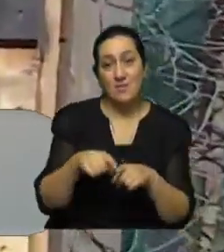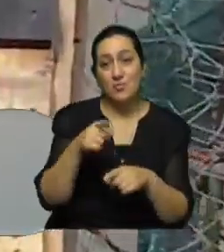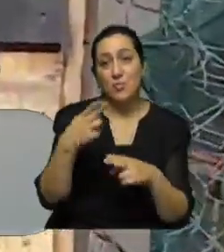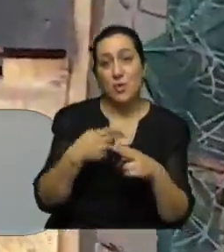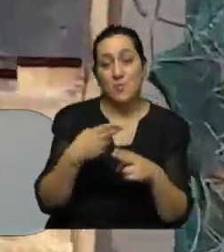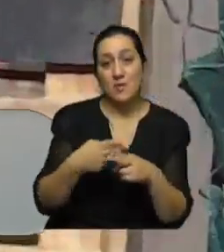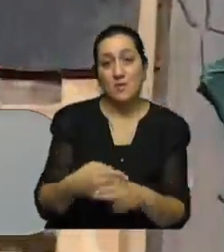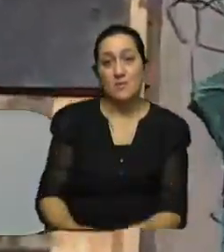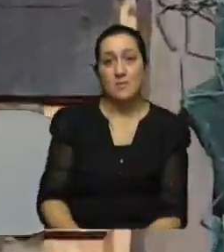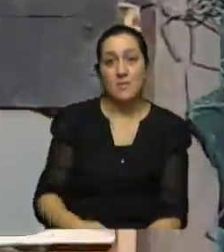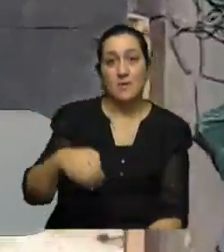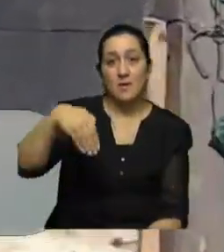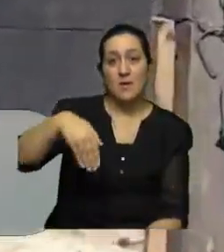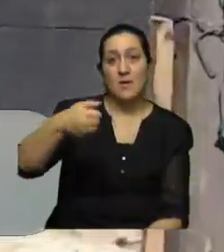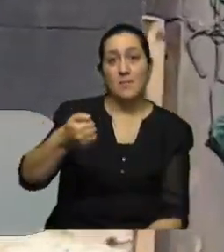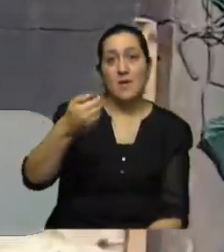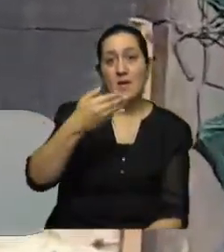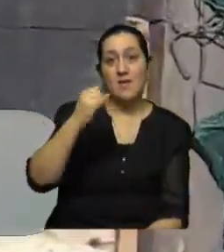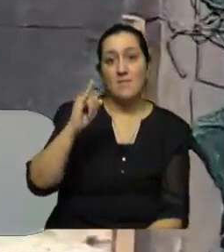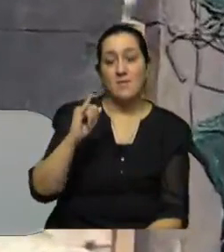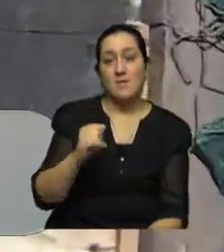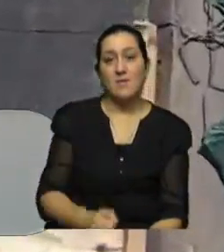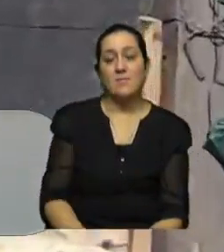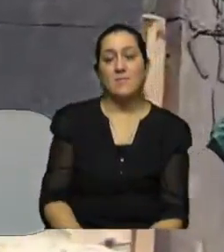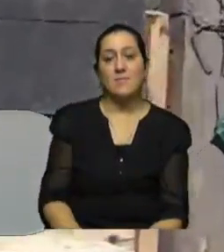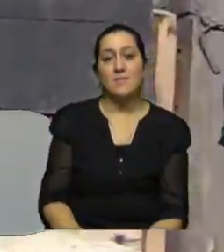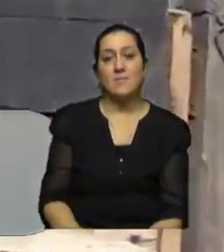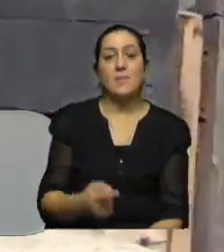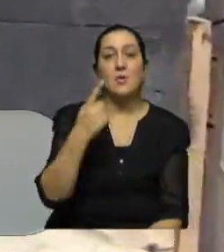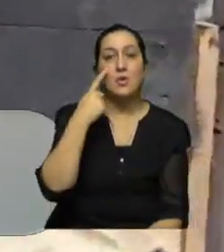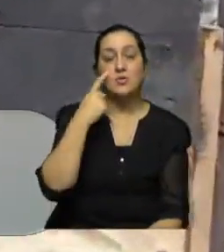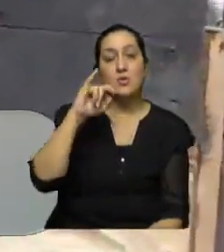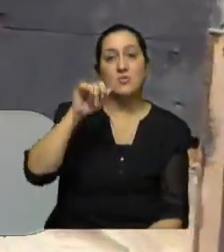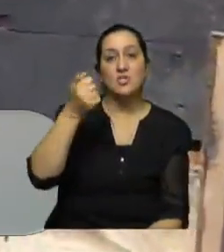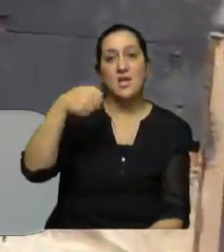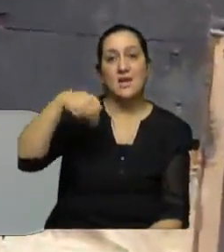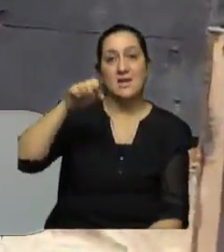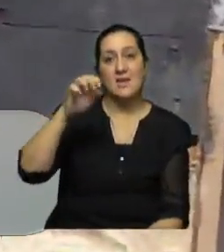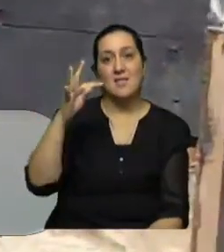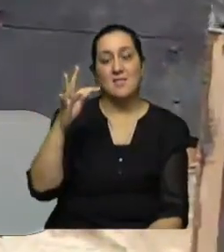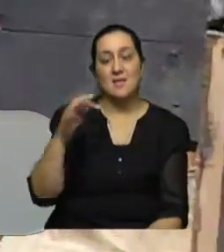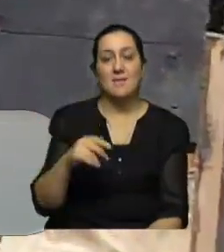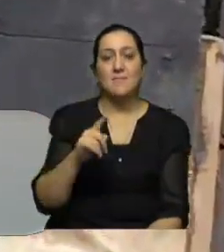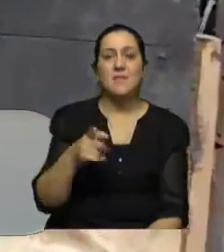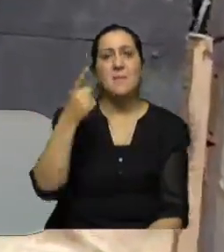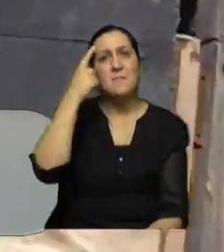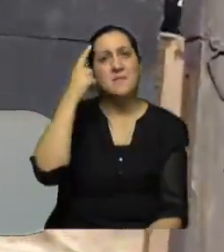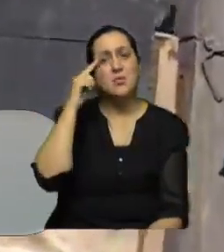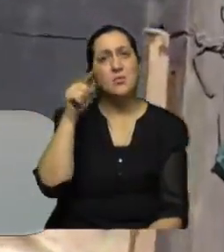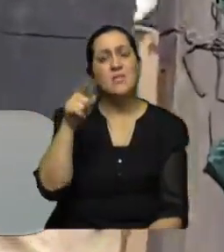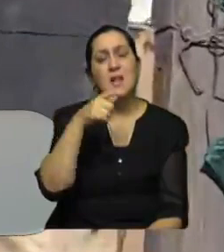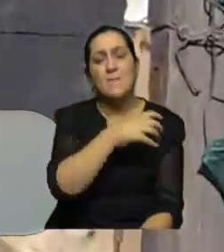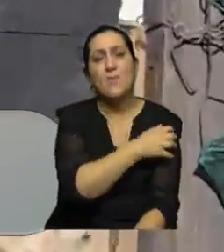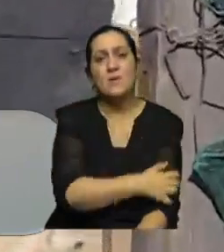nombre? Mavi, pero me conocen en el barrio como Janet. Bueno, Janet, ¿qué opina usted acerca de la pobreza? ¿Qué es la pobreza para usted si alguien